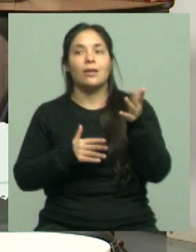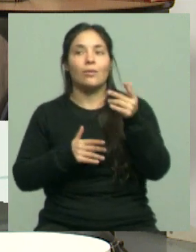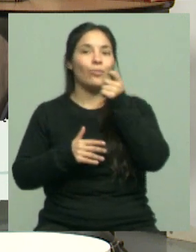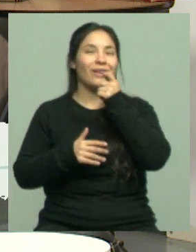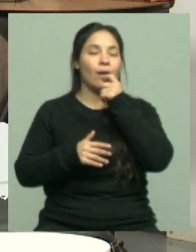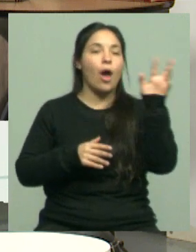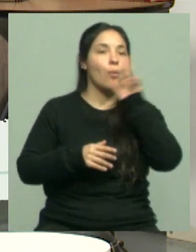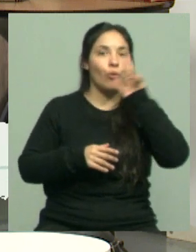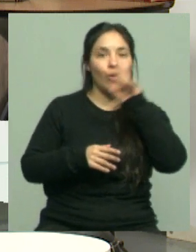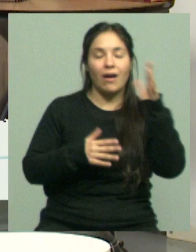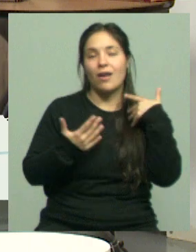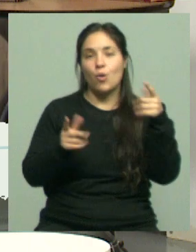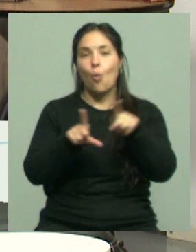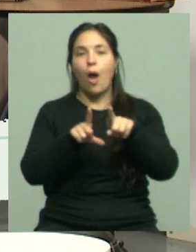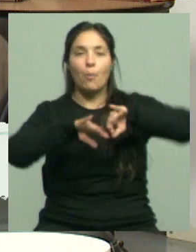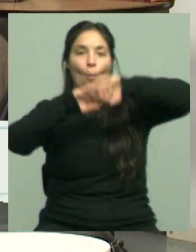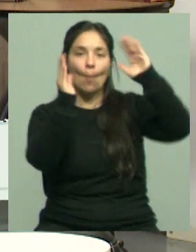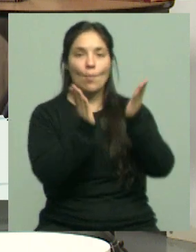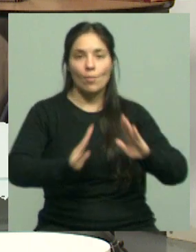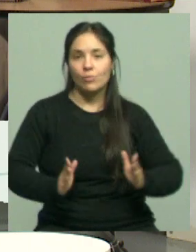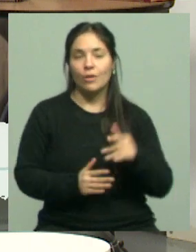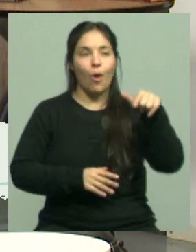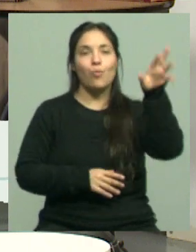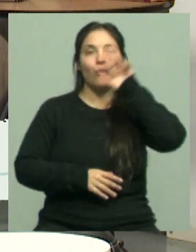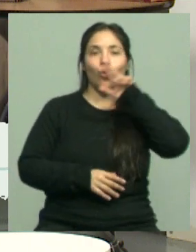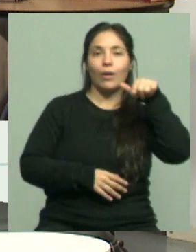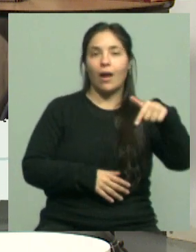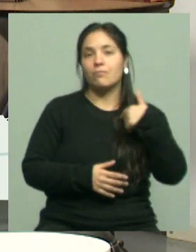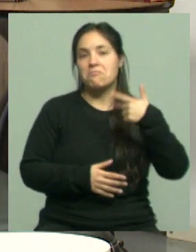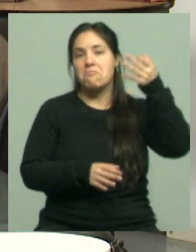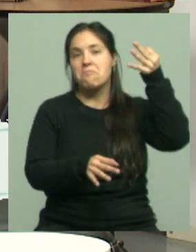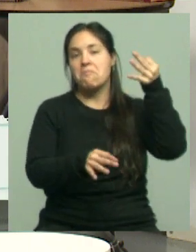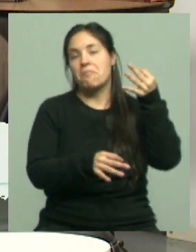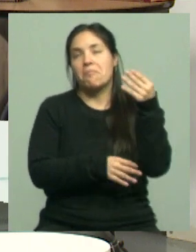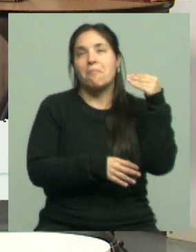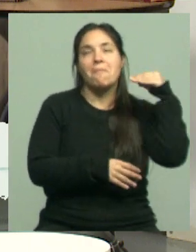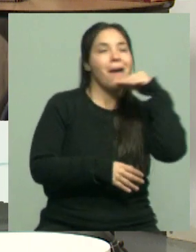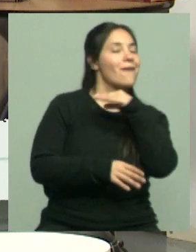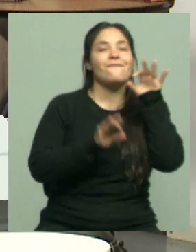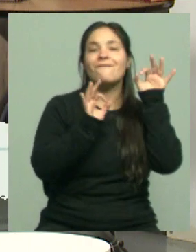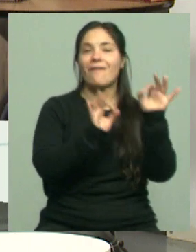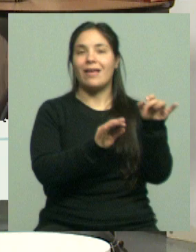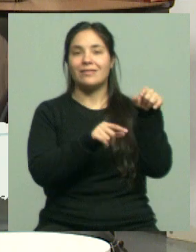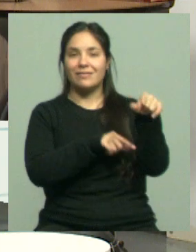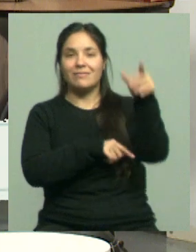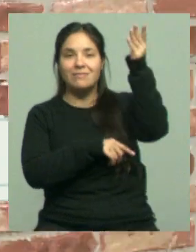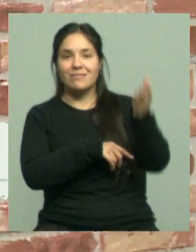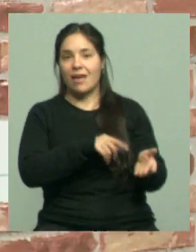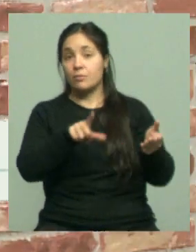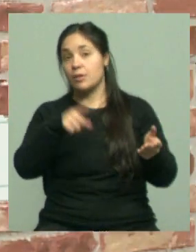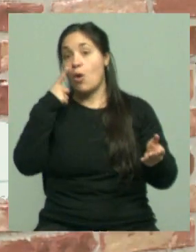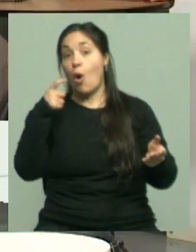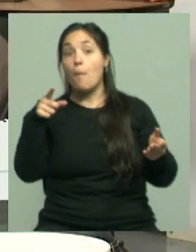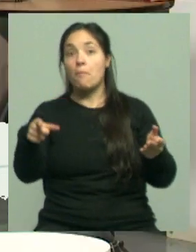la Manic Pixie Dream Girl, que son chicas ideales que ayudan al protagonista masculino a conseguir sus objetivos.